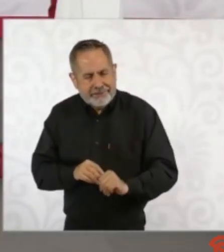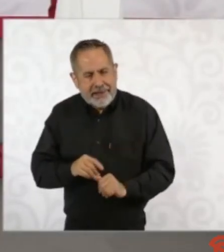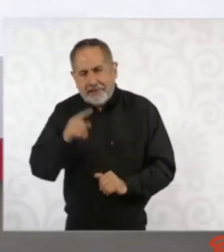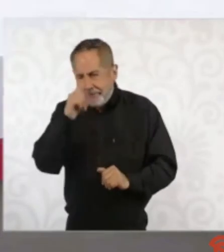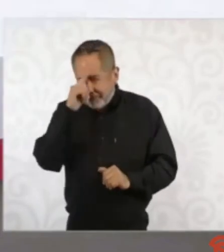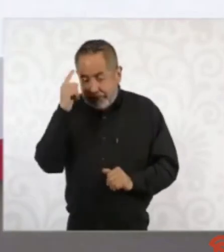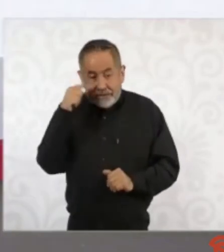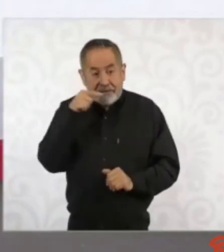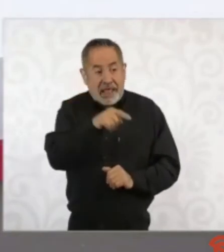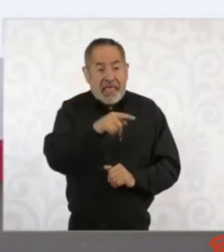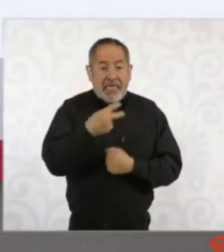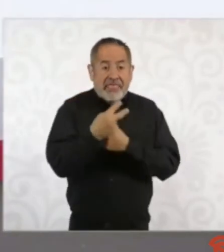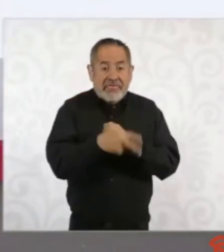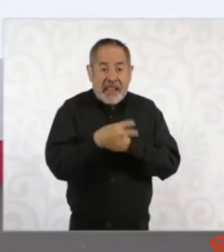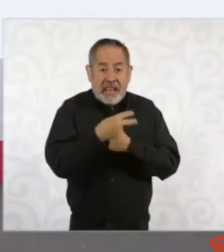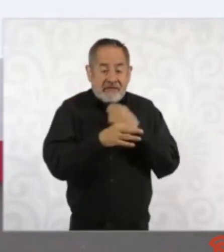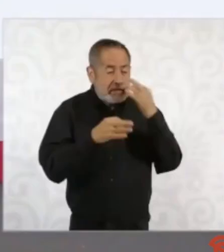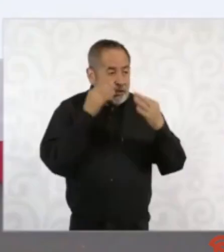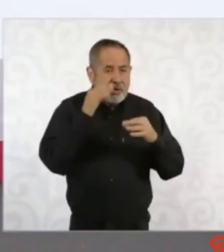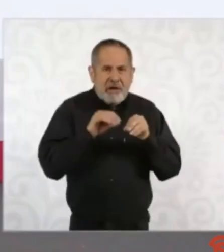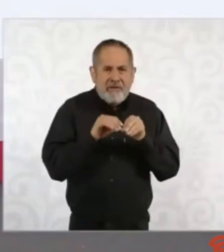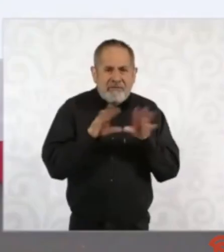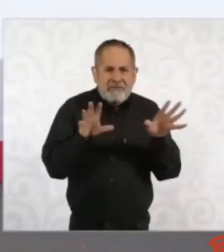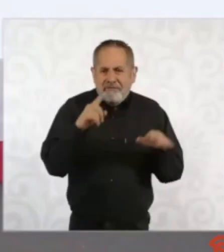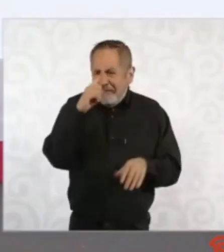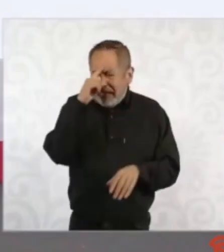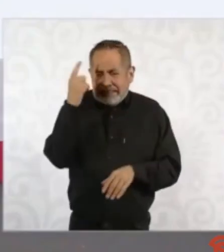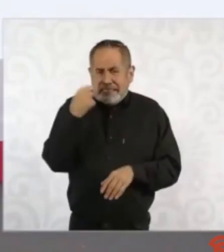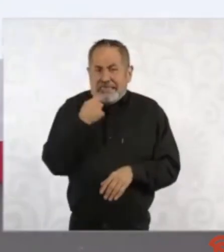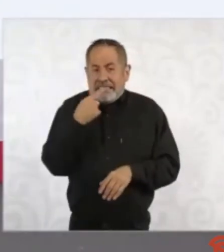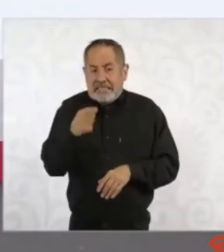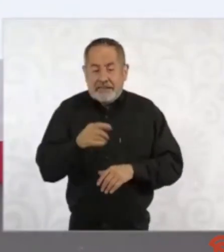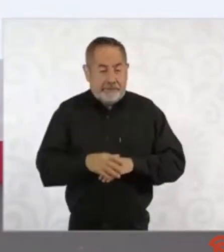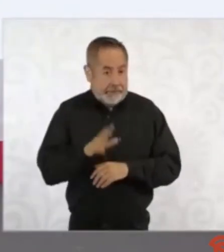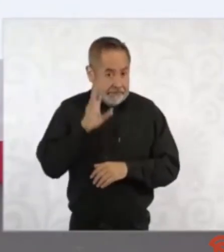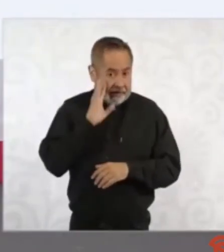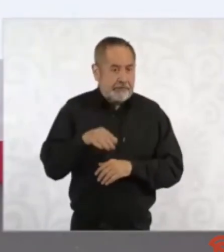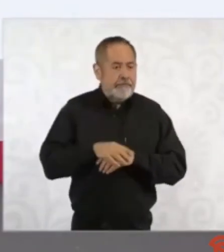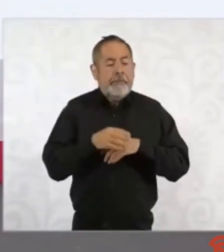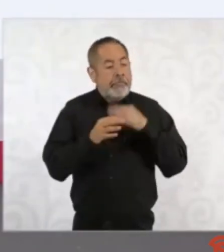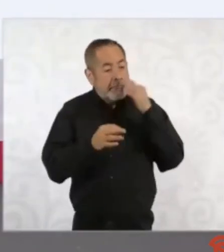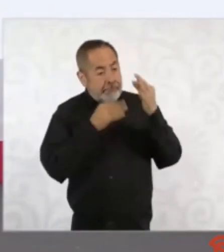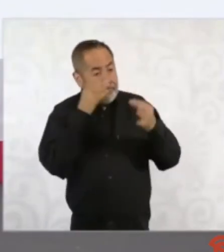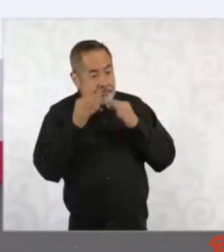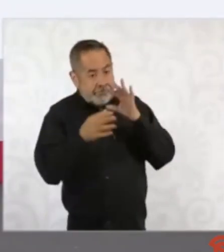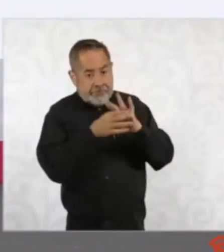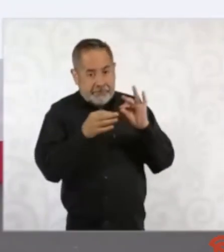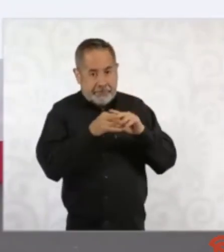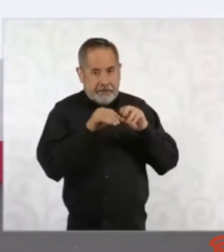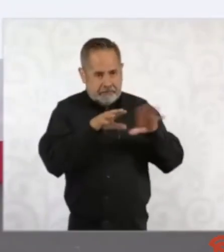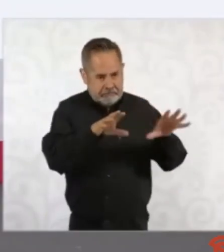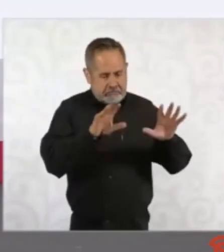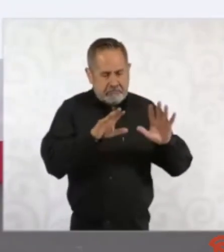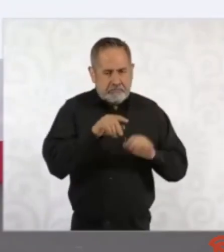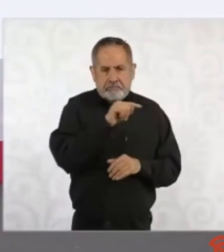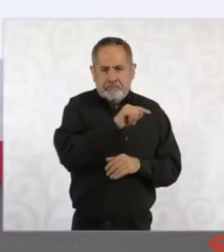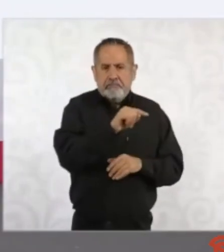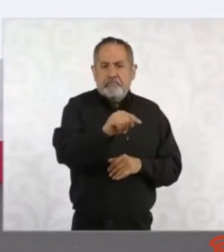abierta y televisión de paga, fíjense lo que dice. En espacios comercializados, dentro de un